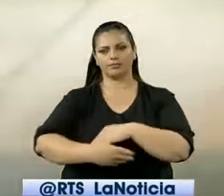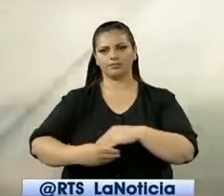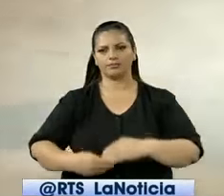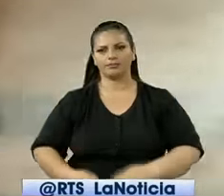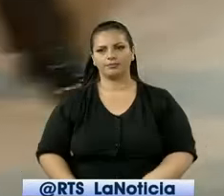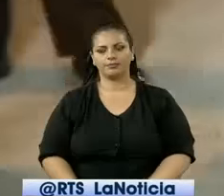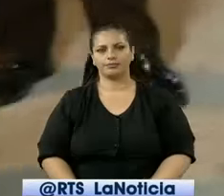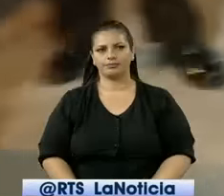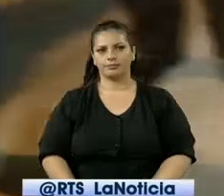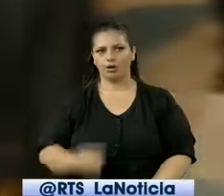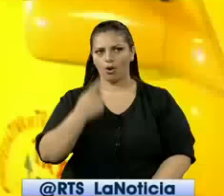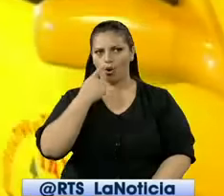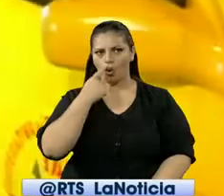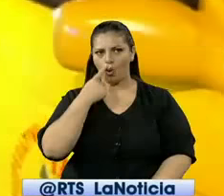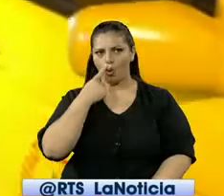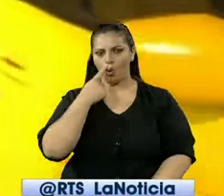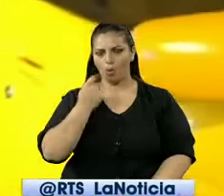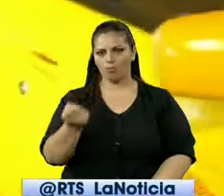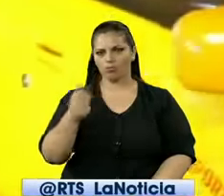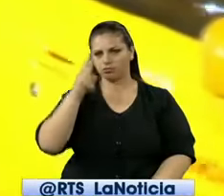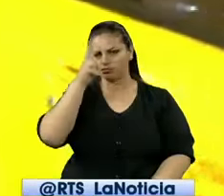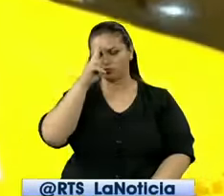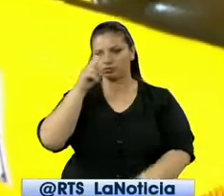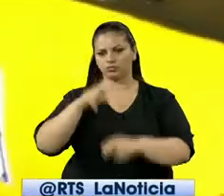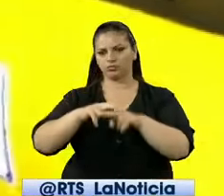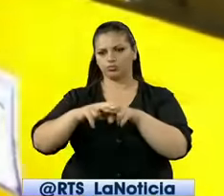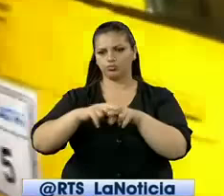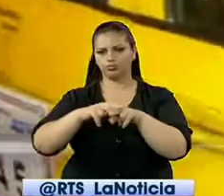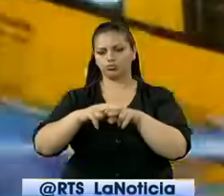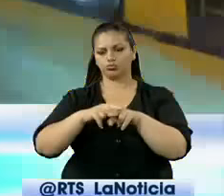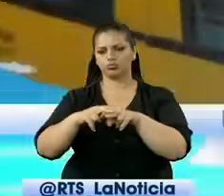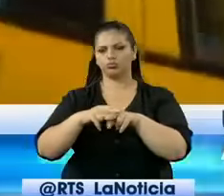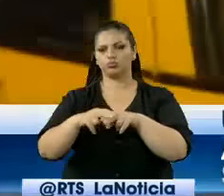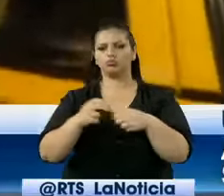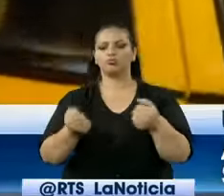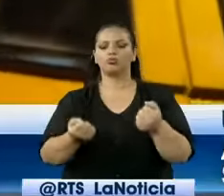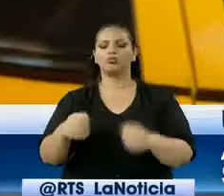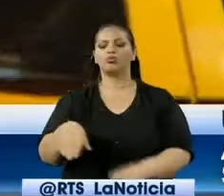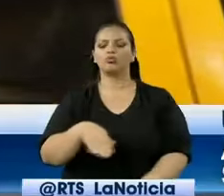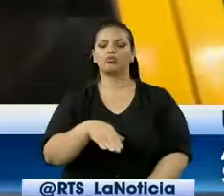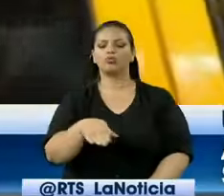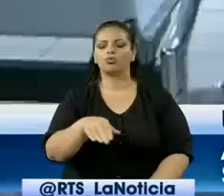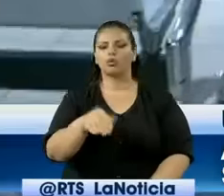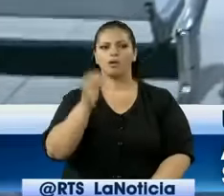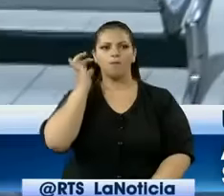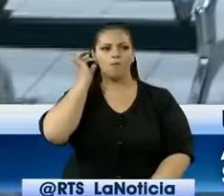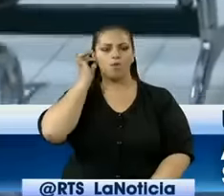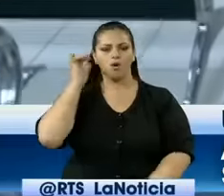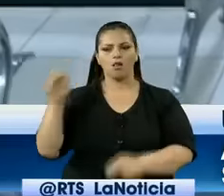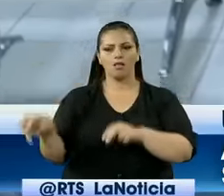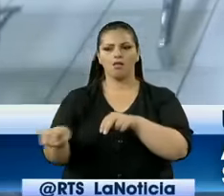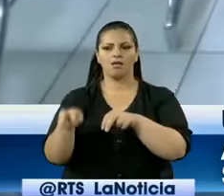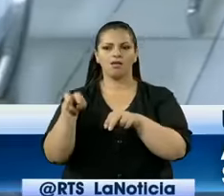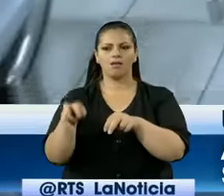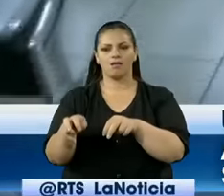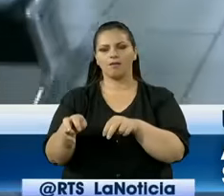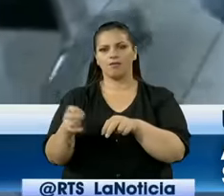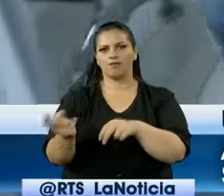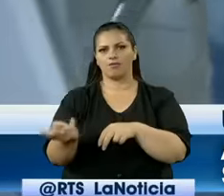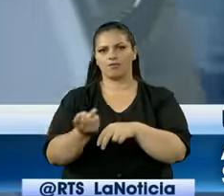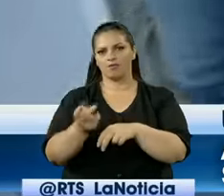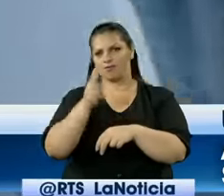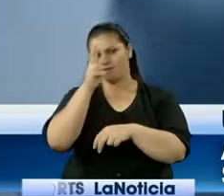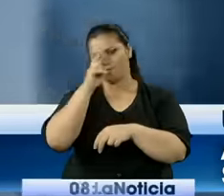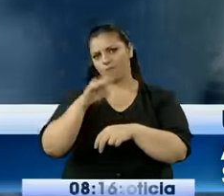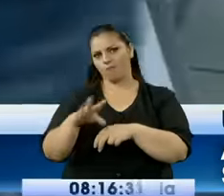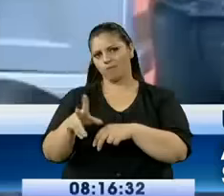El hombre aparentaba ser taxista y la mujer pasajera. Habrían cometido varios asaltos en el